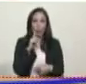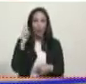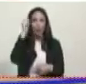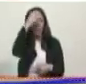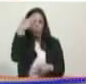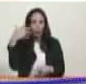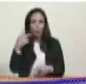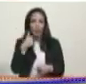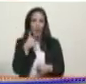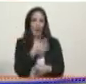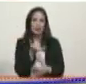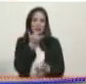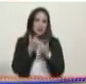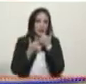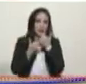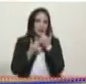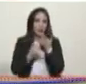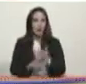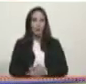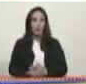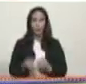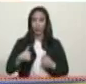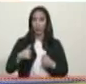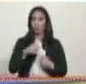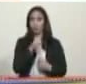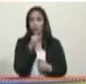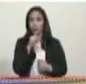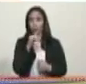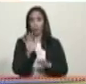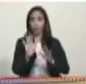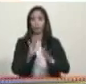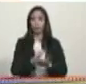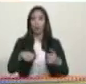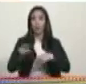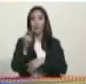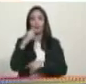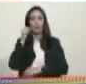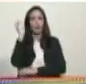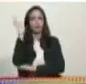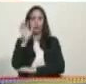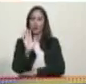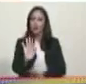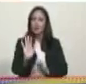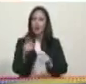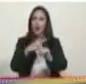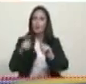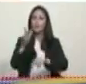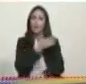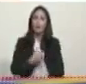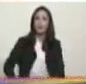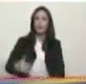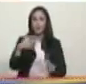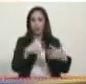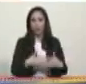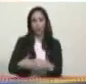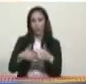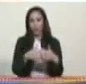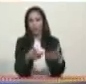Hoy tiene su discurso y él anunció que va a hablar de Venezuela. Pero un momento, señor, usted no es presidente de los Estados Unidos de